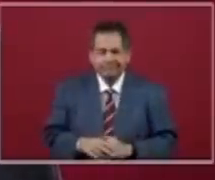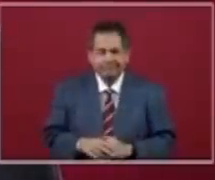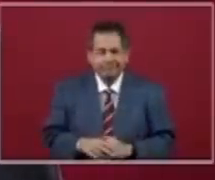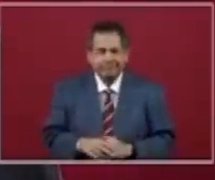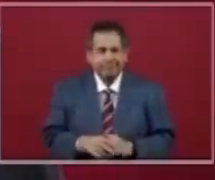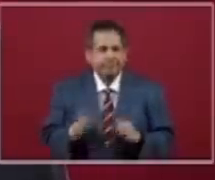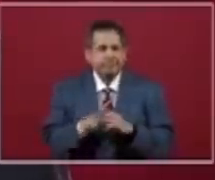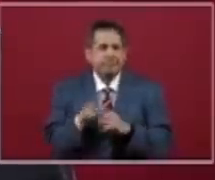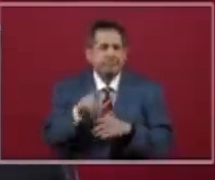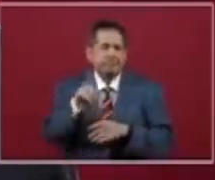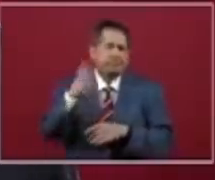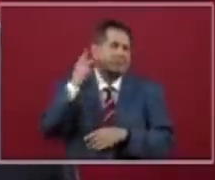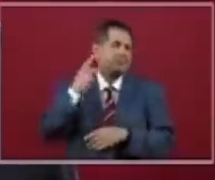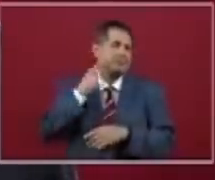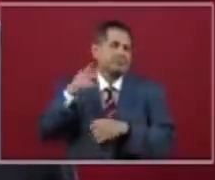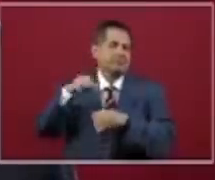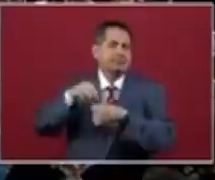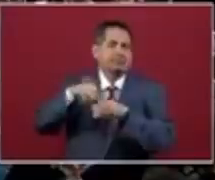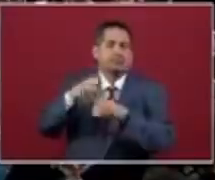uso electoral,